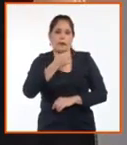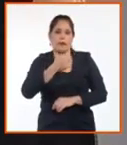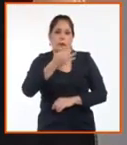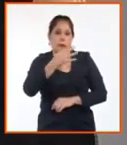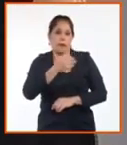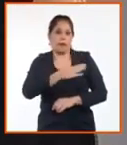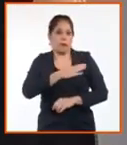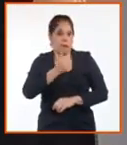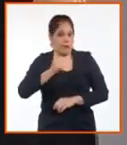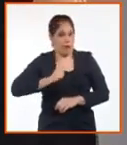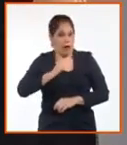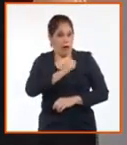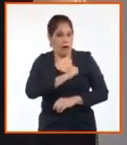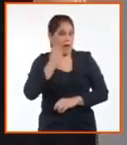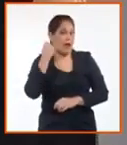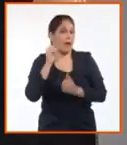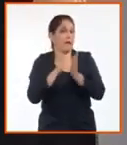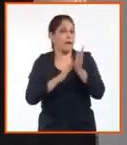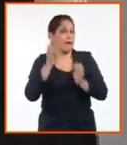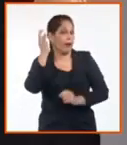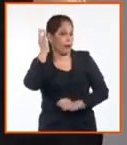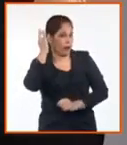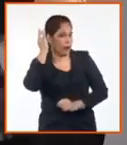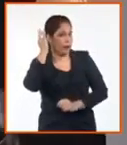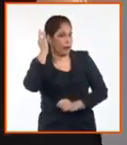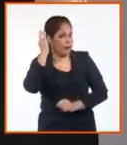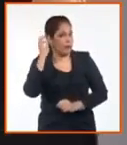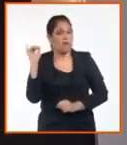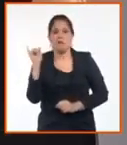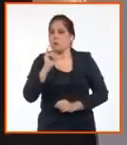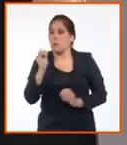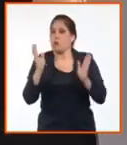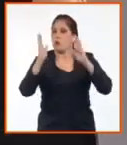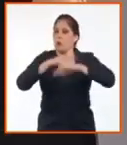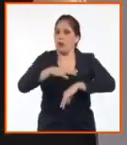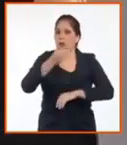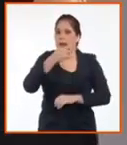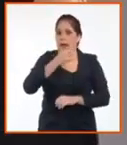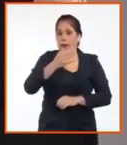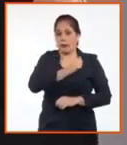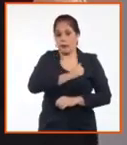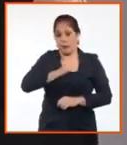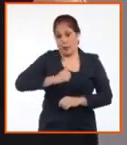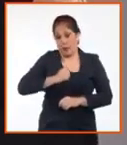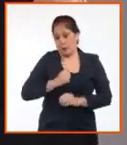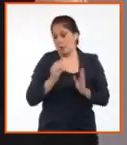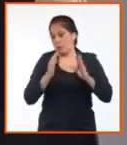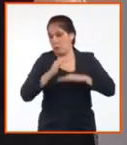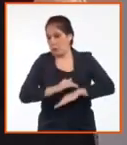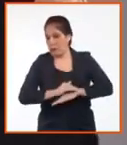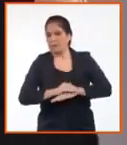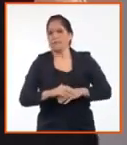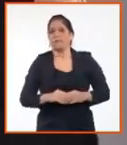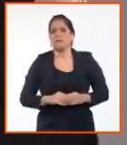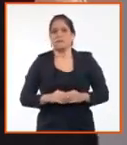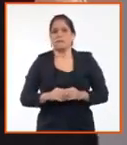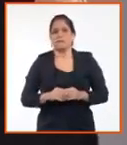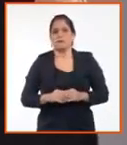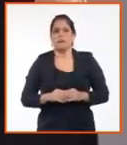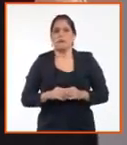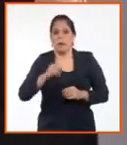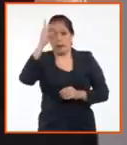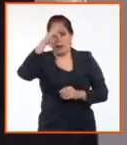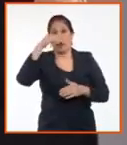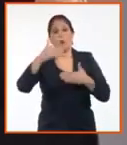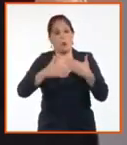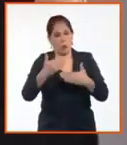febrero de este año y dice que también además de los problemas que están enfrentando méxico en los insumos y en la en los